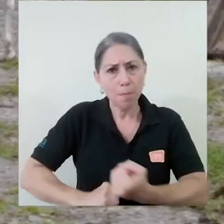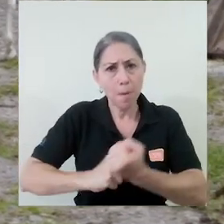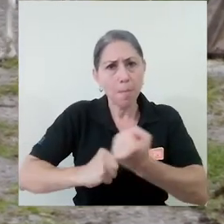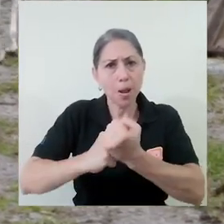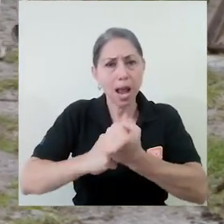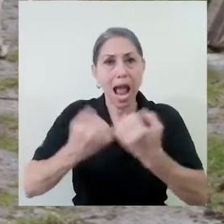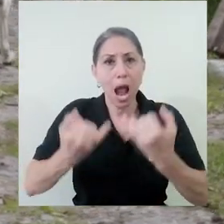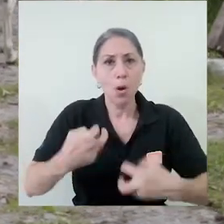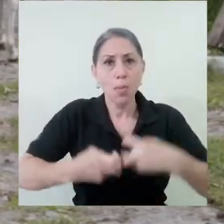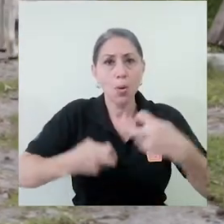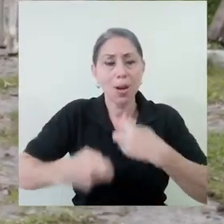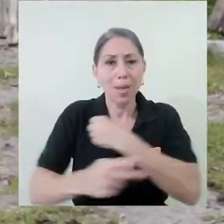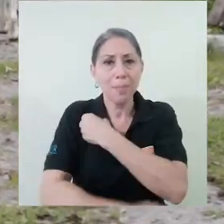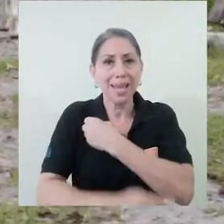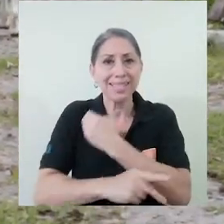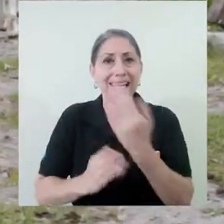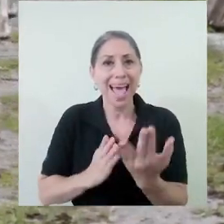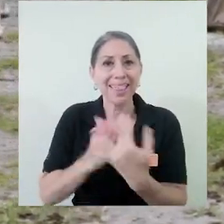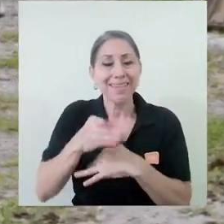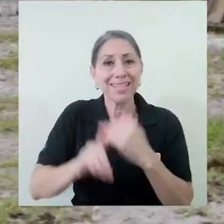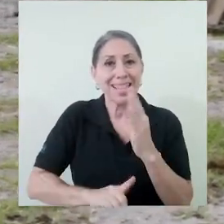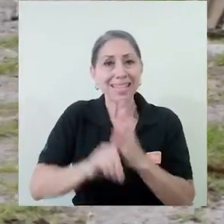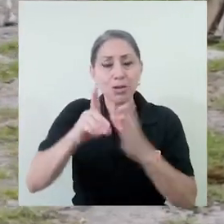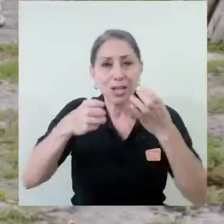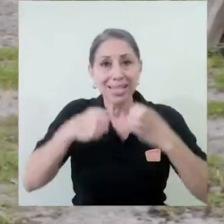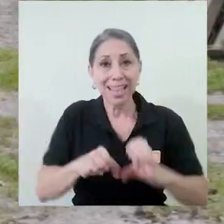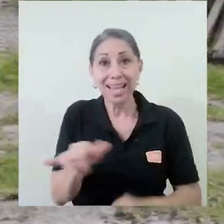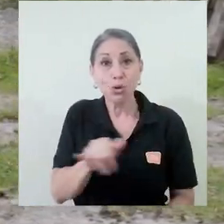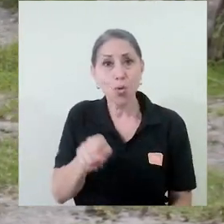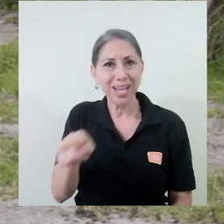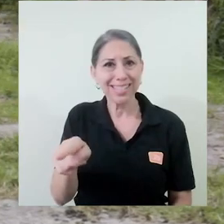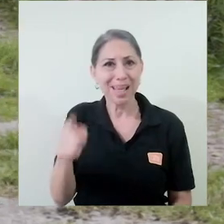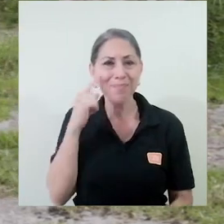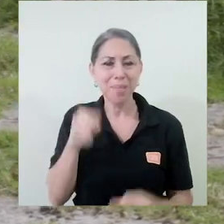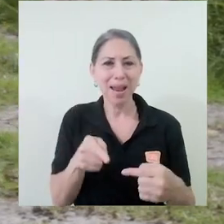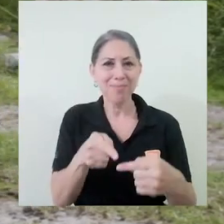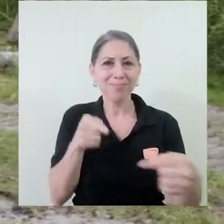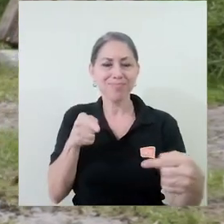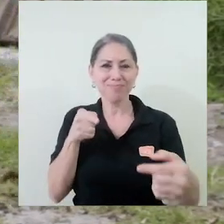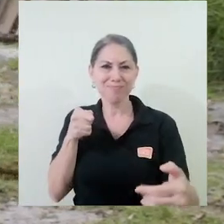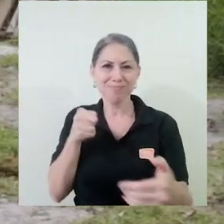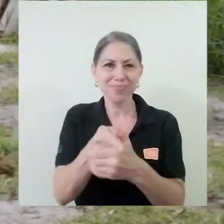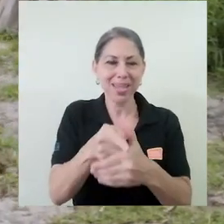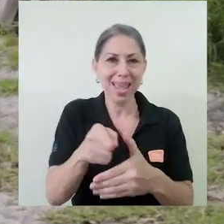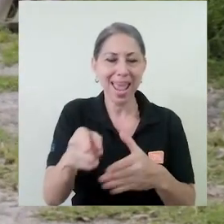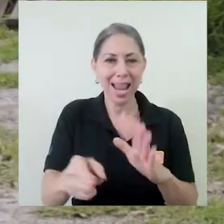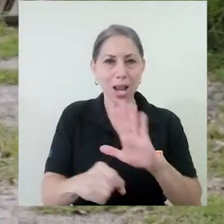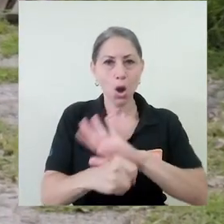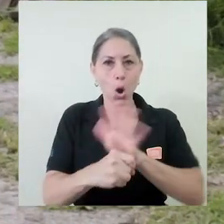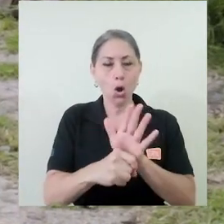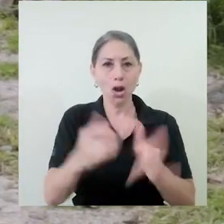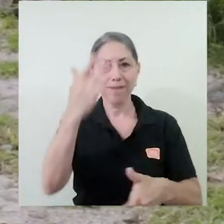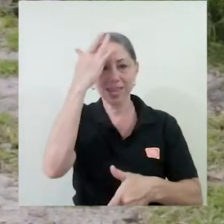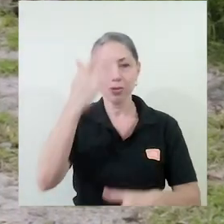que vive el país mediante el desarrollo de estrategias como esta para combatir el coronavirus.